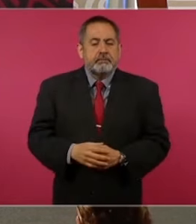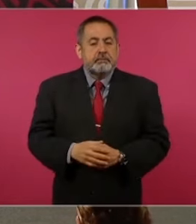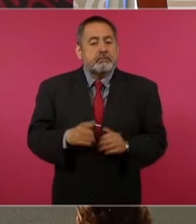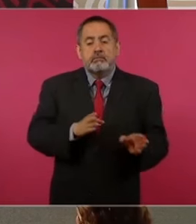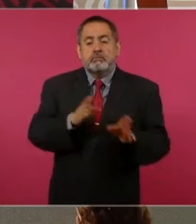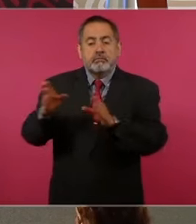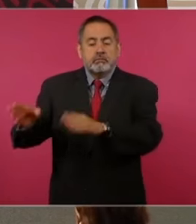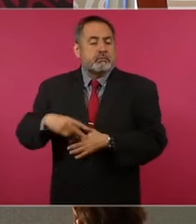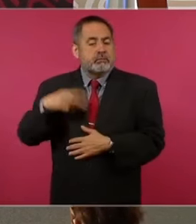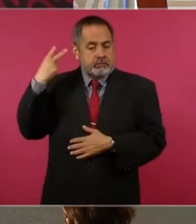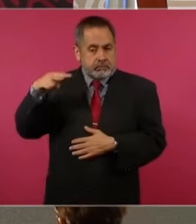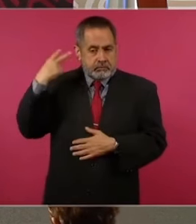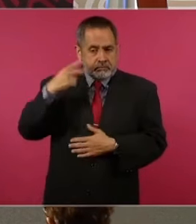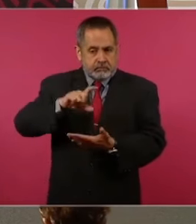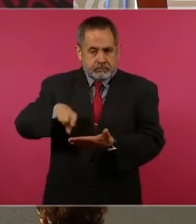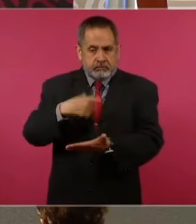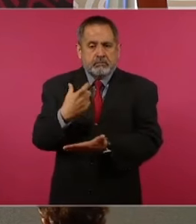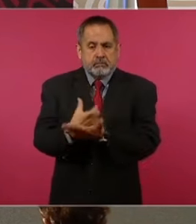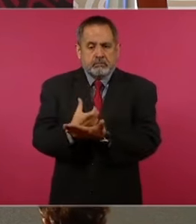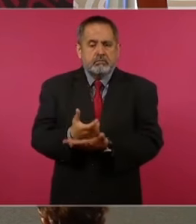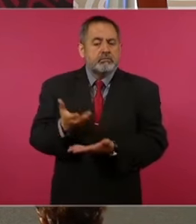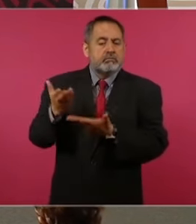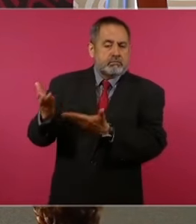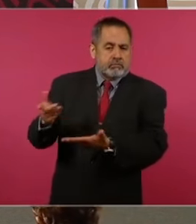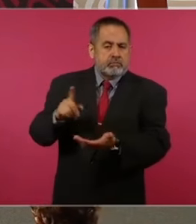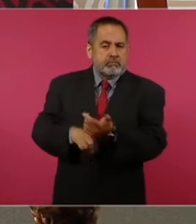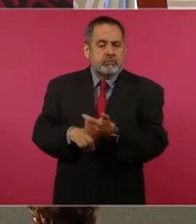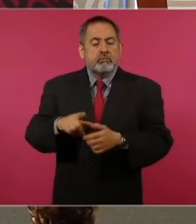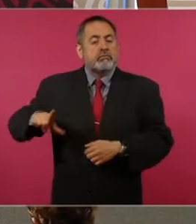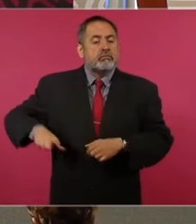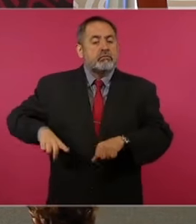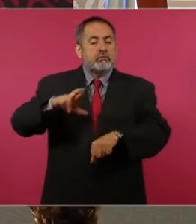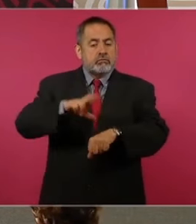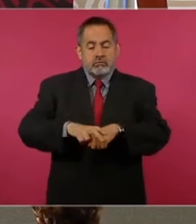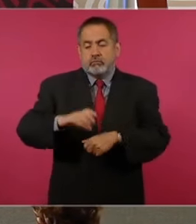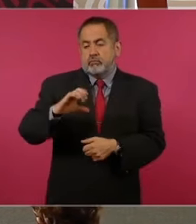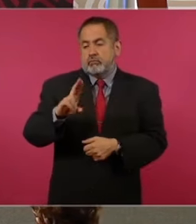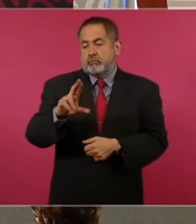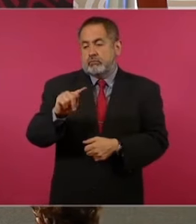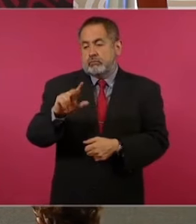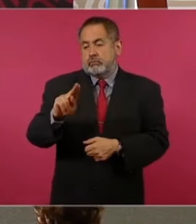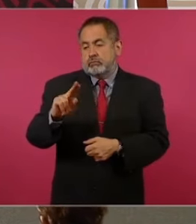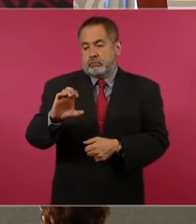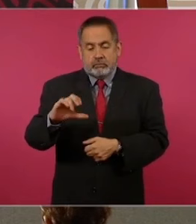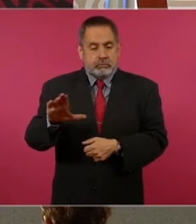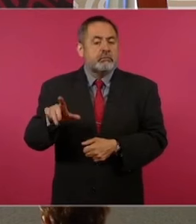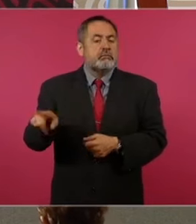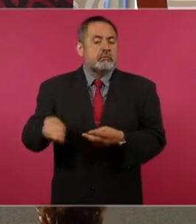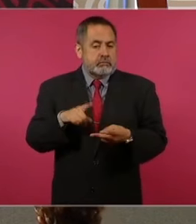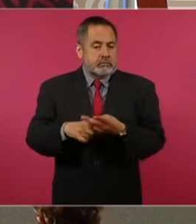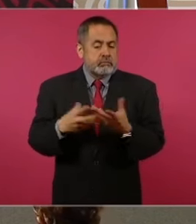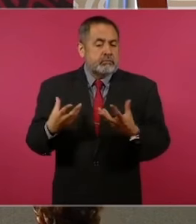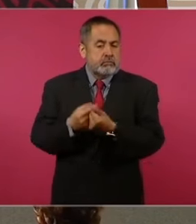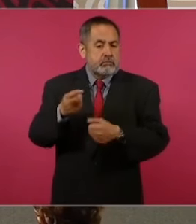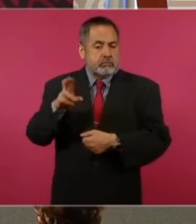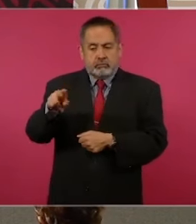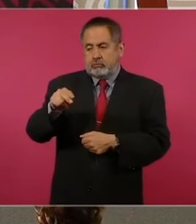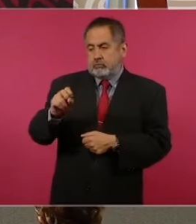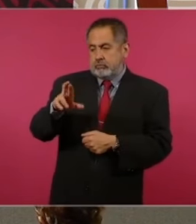en Jalapa, en el Centro de Salud Gastón Melo. El gobernador Cuitláhuac García, lo acompaña el doctor Nogueira de la